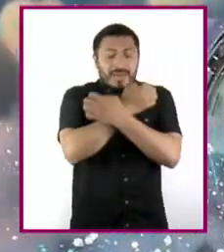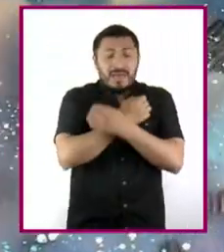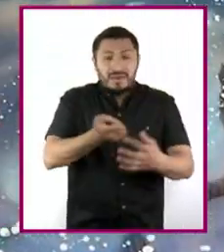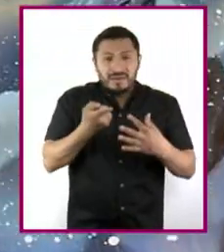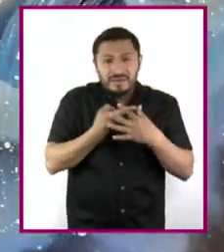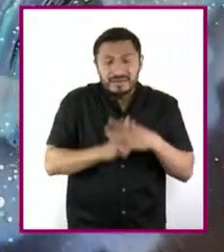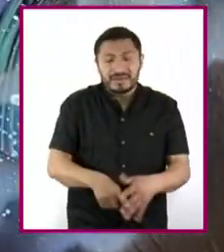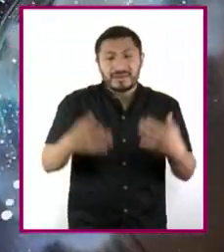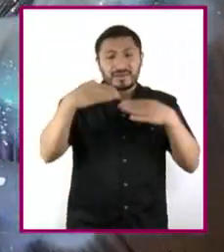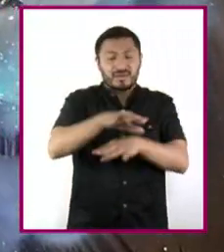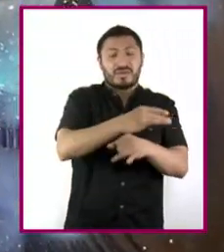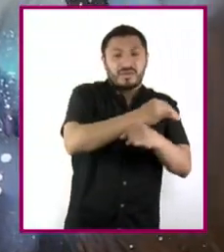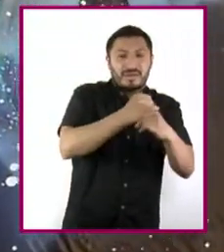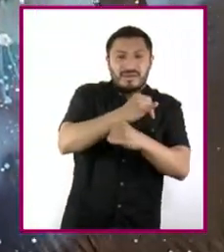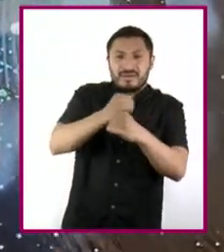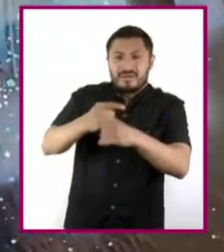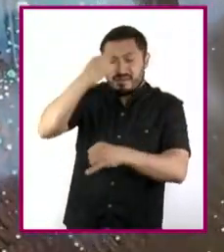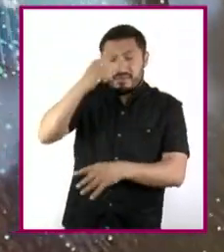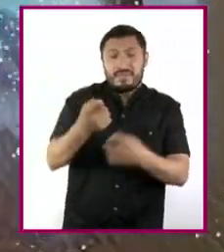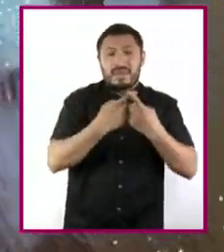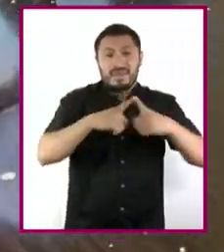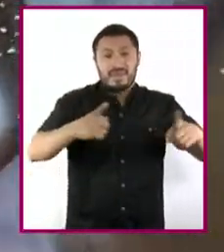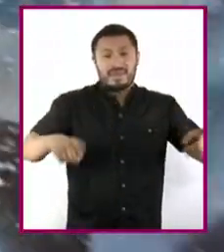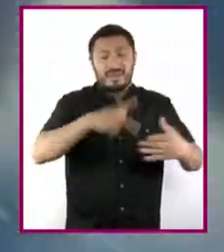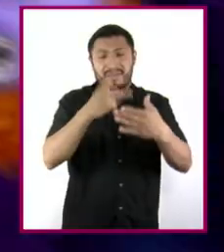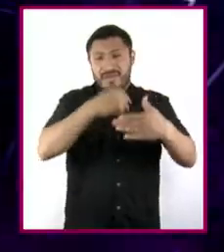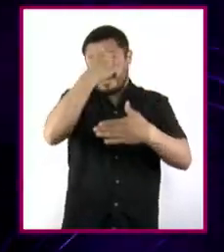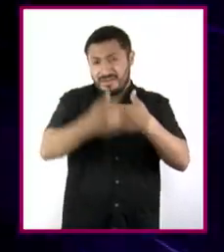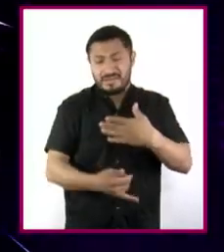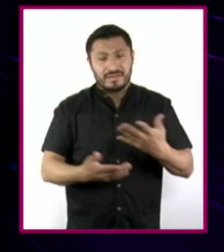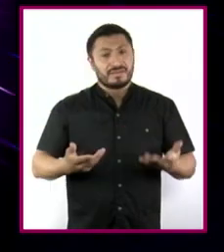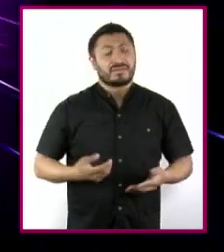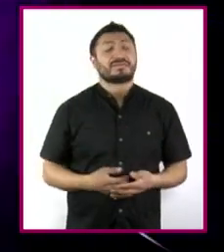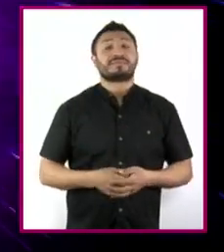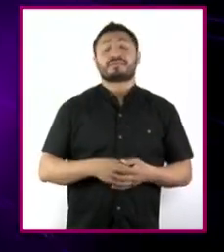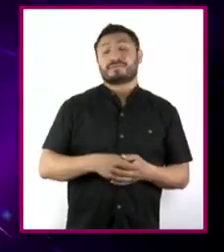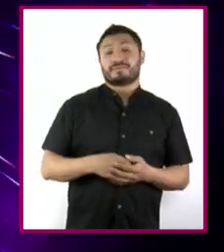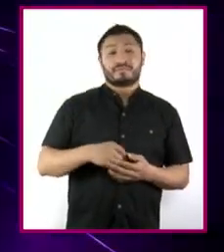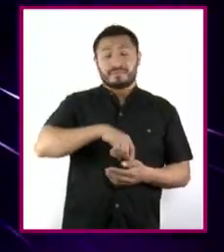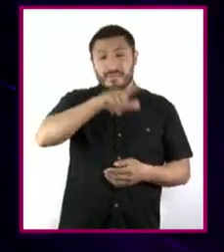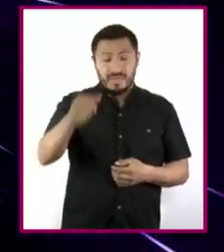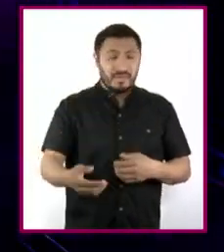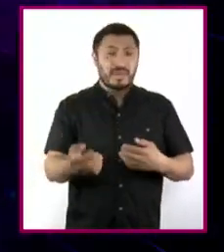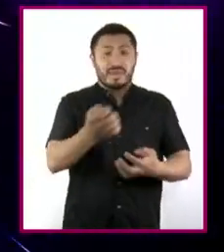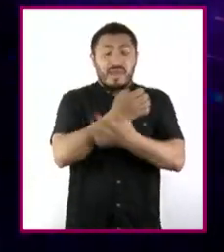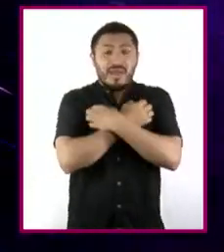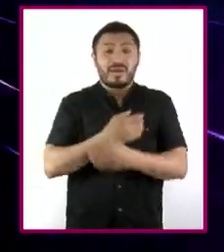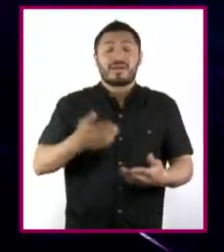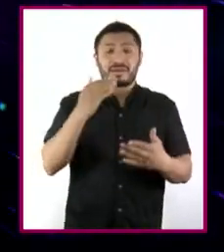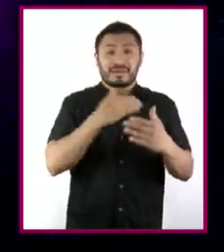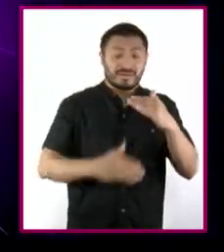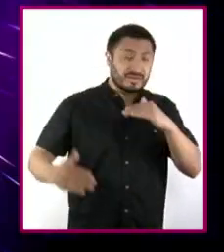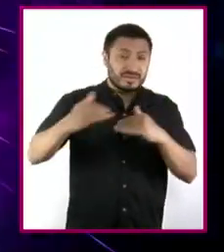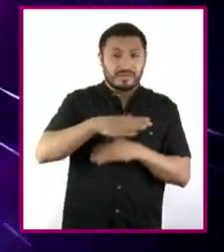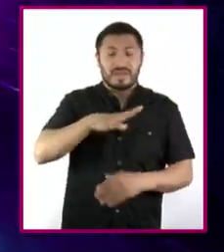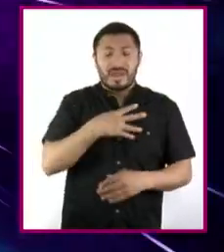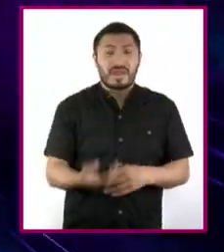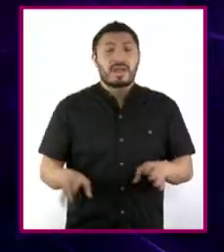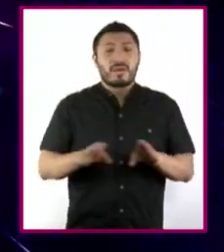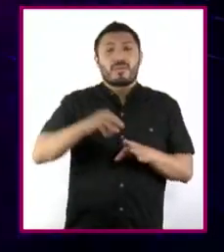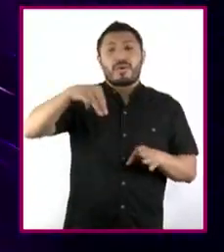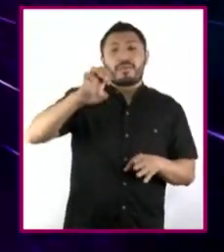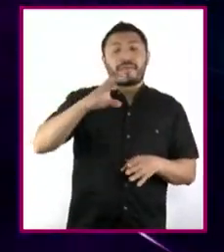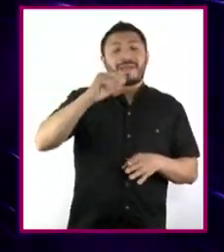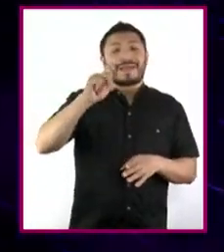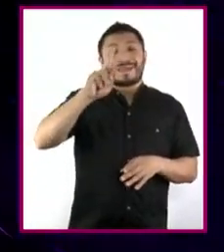los procesos de investigación para el desarrollo de proyectos. En el nivel superior, se pueden introducir disciplinas como la mecatrónica